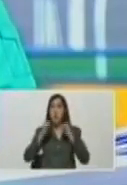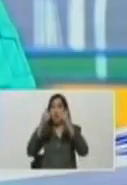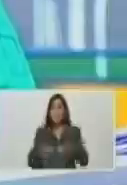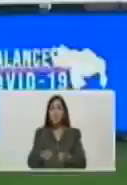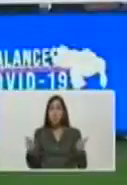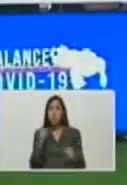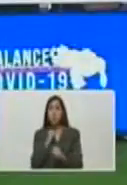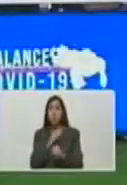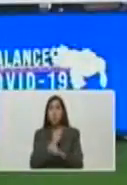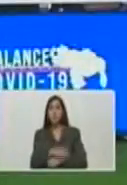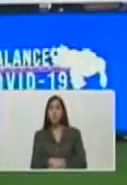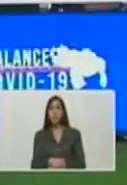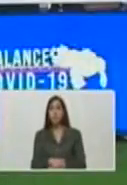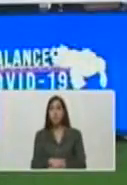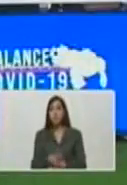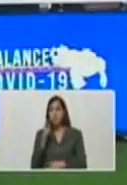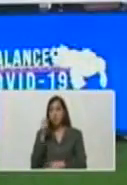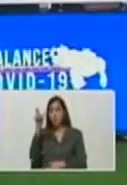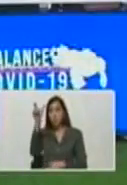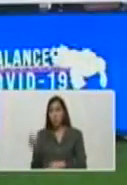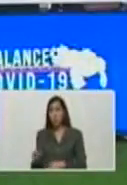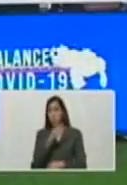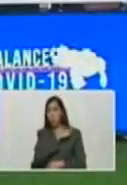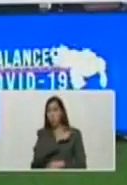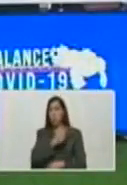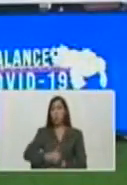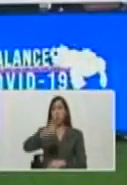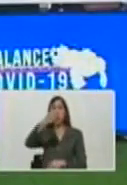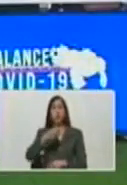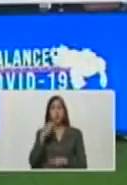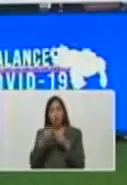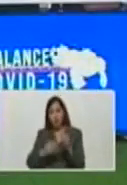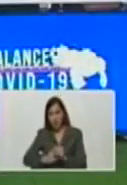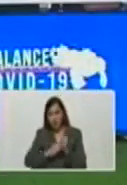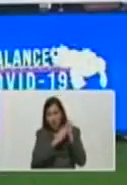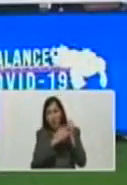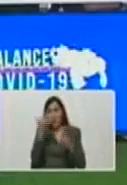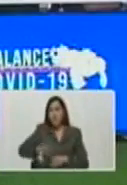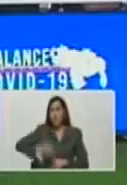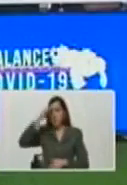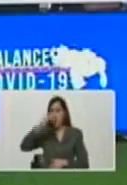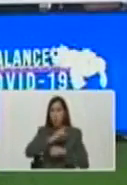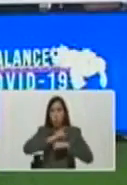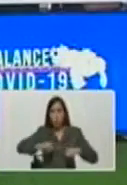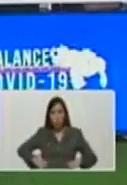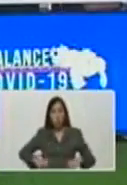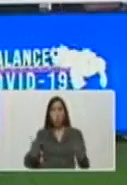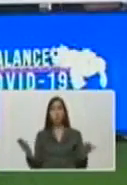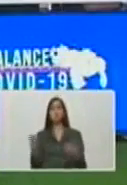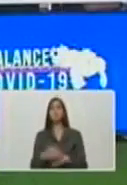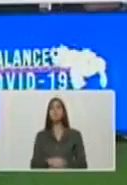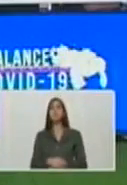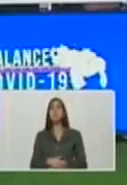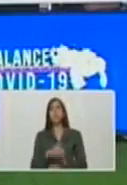El contraalmirante Pestana, tremendo líder militar, tremendo hombre, tremendo